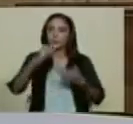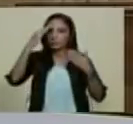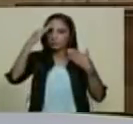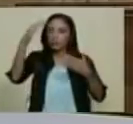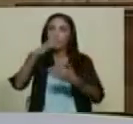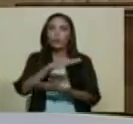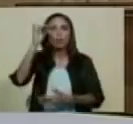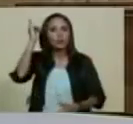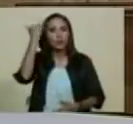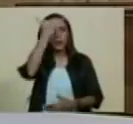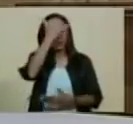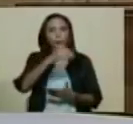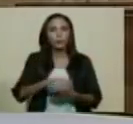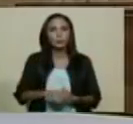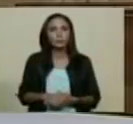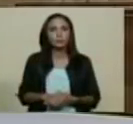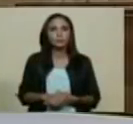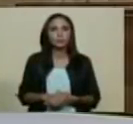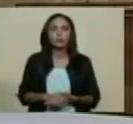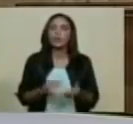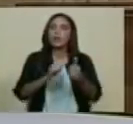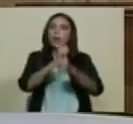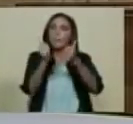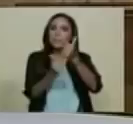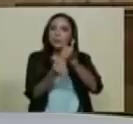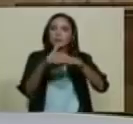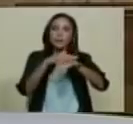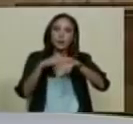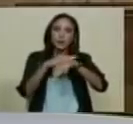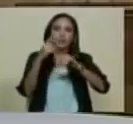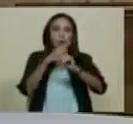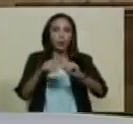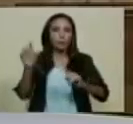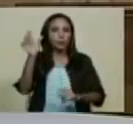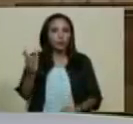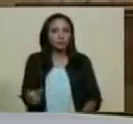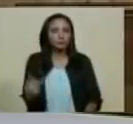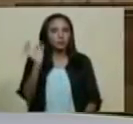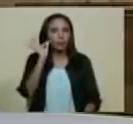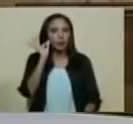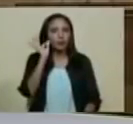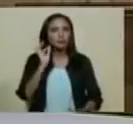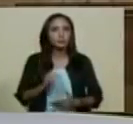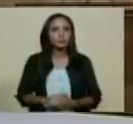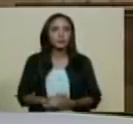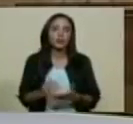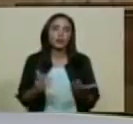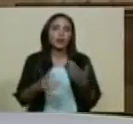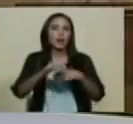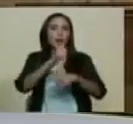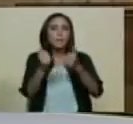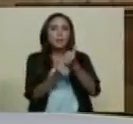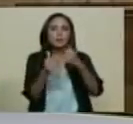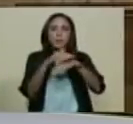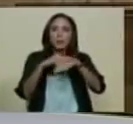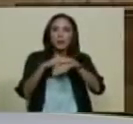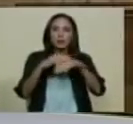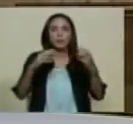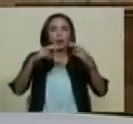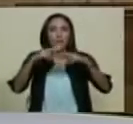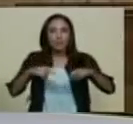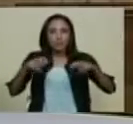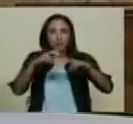Yaracuy. Allá está la viceministra Lourdes Acuña, viceministra para la investigación y aplicación del